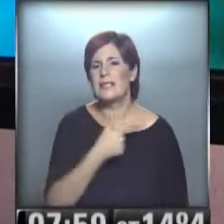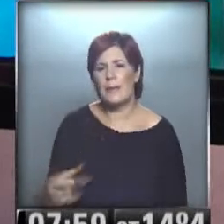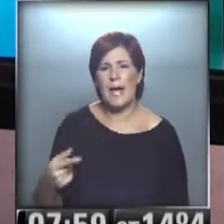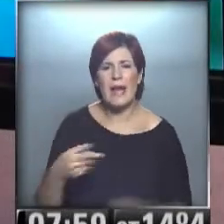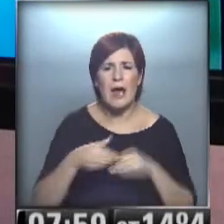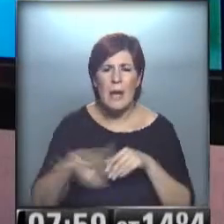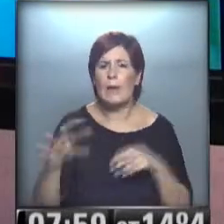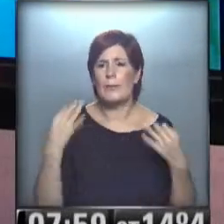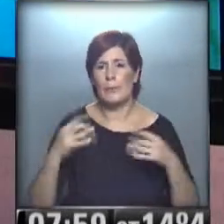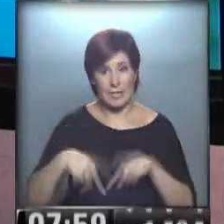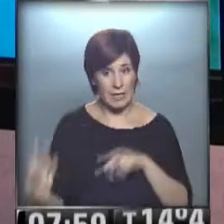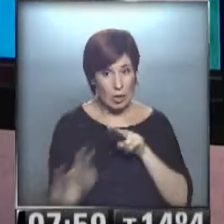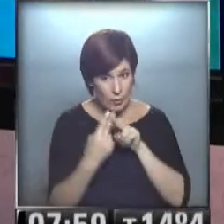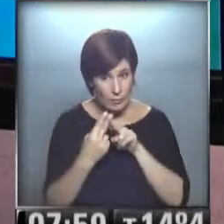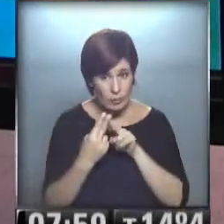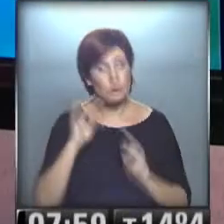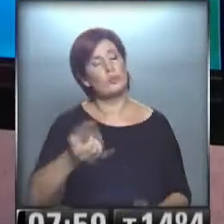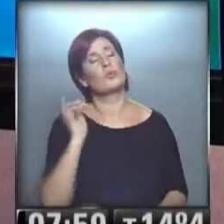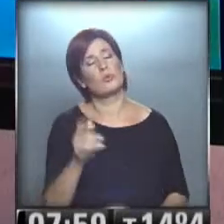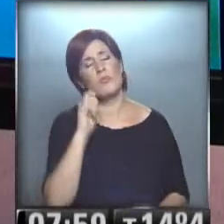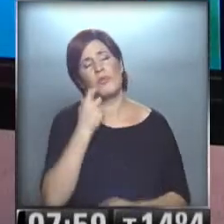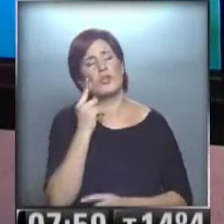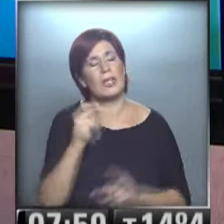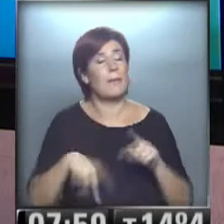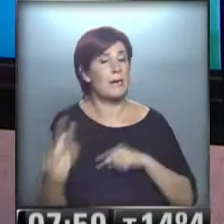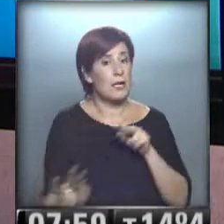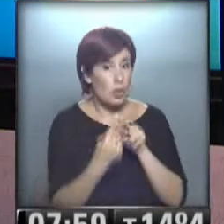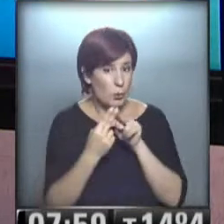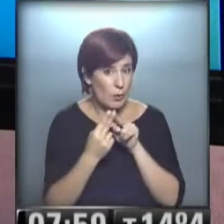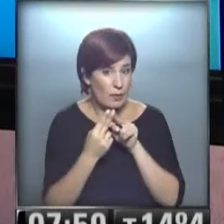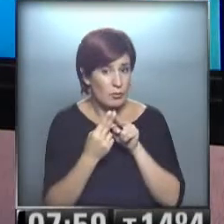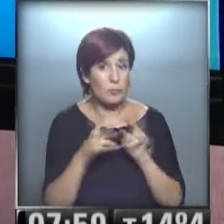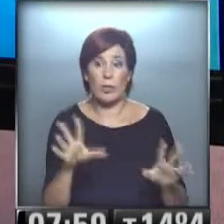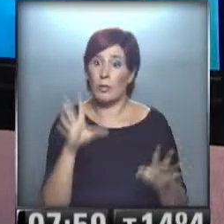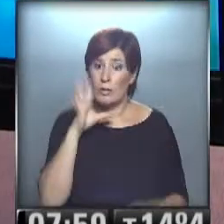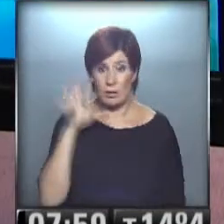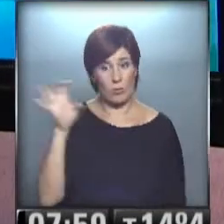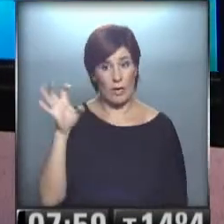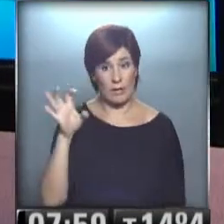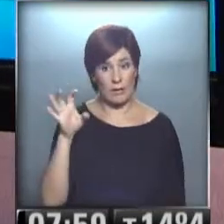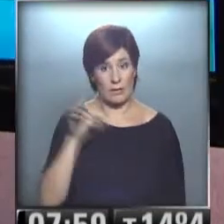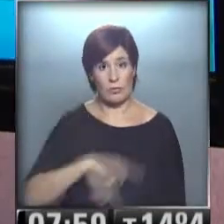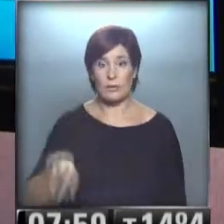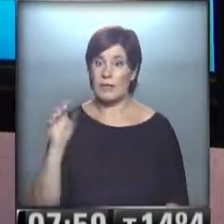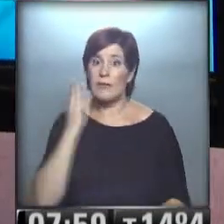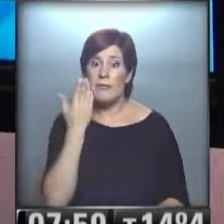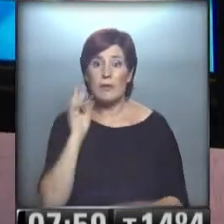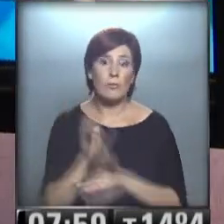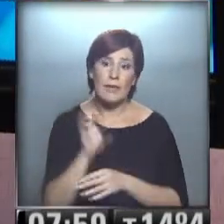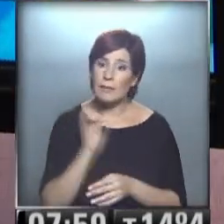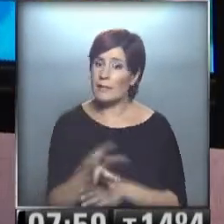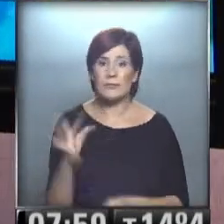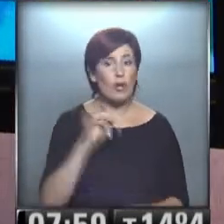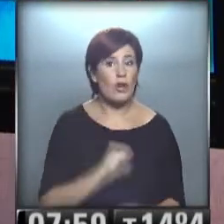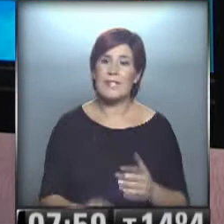nos encontramos mañana? Pasen un hermoso día, sí, nos vemos mañana, Lu. Nos vemos mañana, pero no se olviden, ¿eh? Los mensajes en Facebook los estamos esperando todas